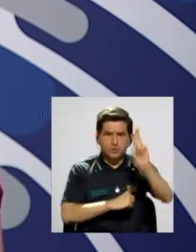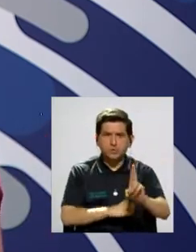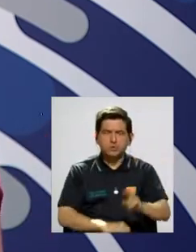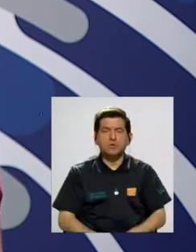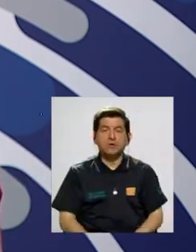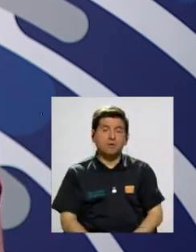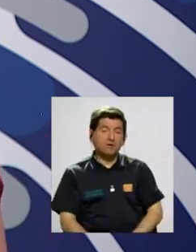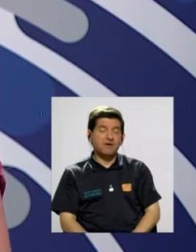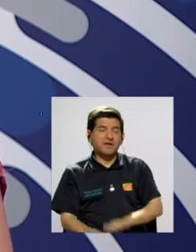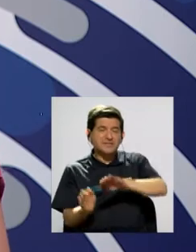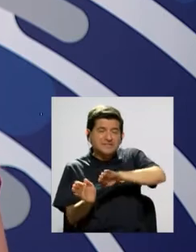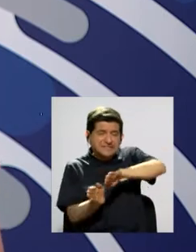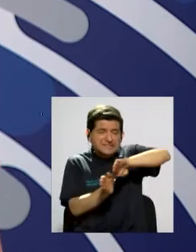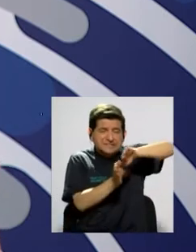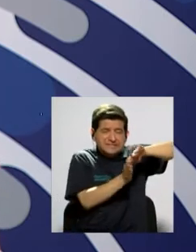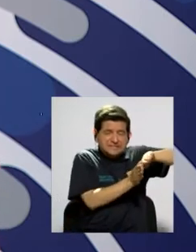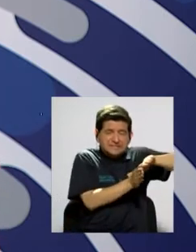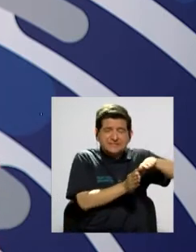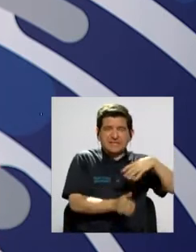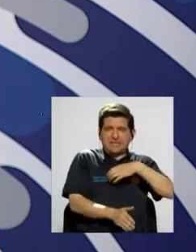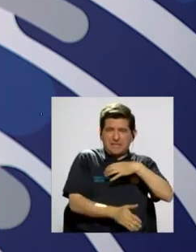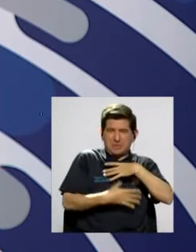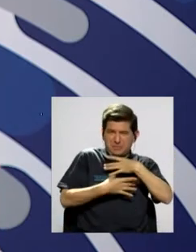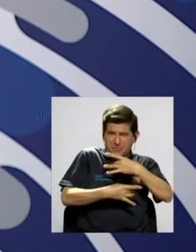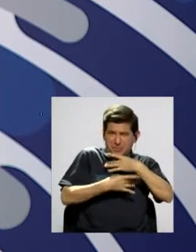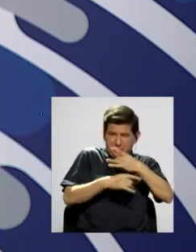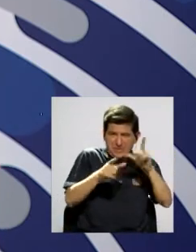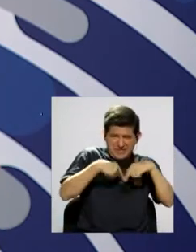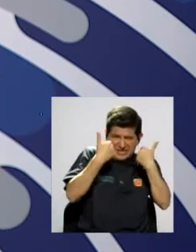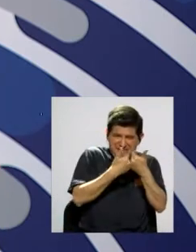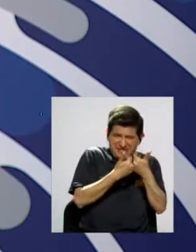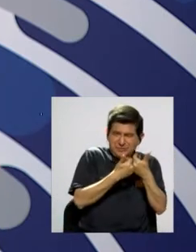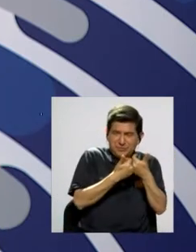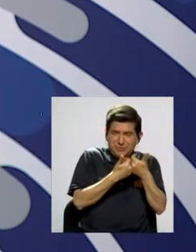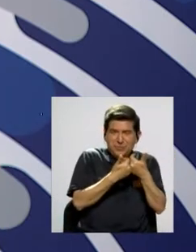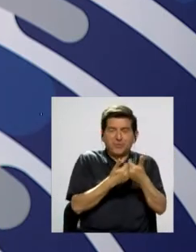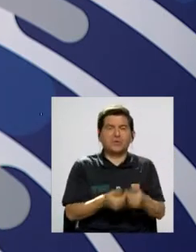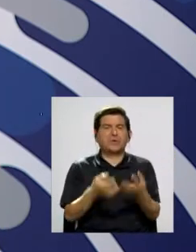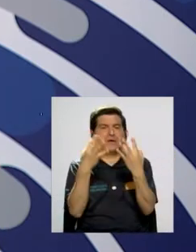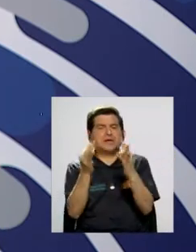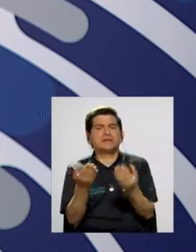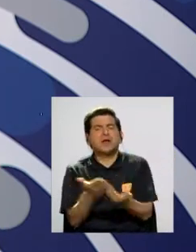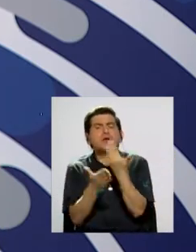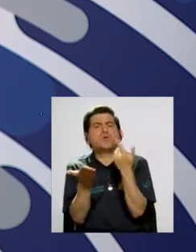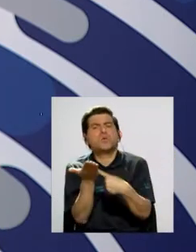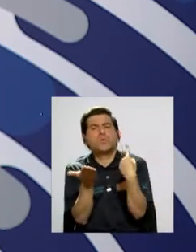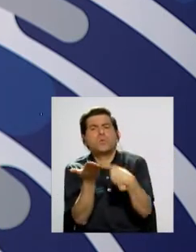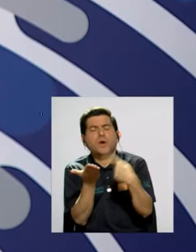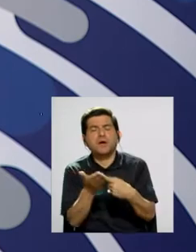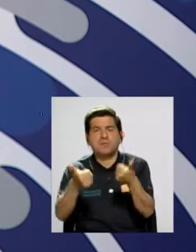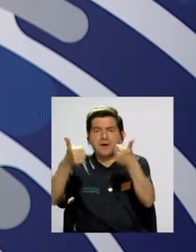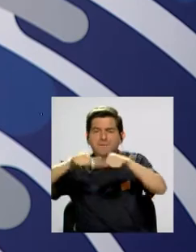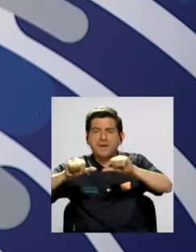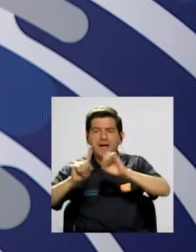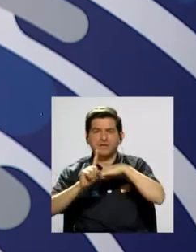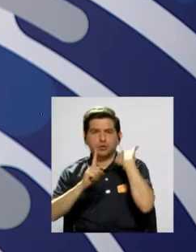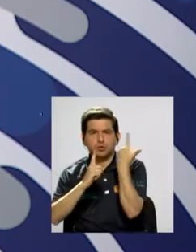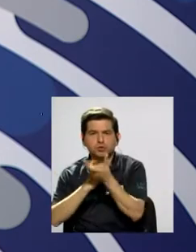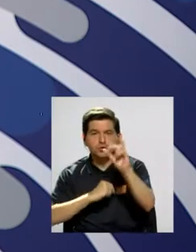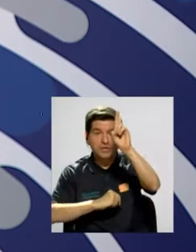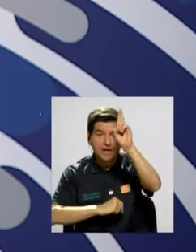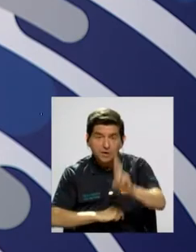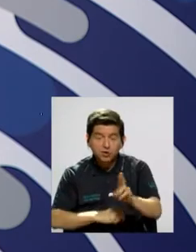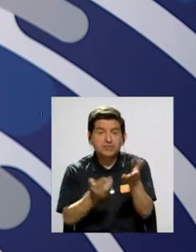que deponer un poquito de nuestros intereses sectoriales para tener una nueva discusión sobre el pacto social sobre el cual Costa